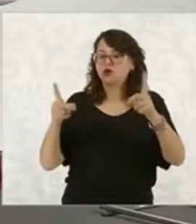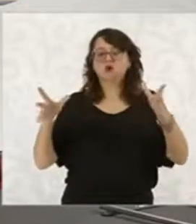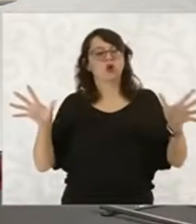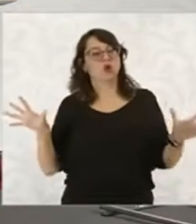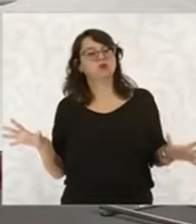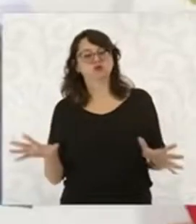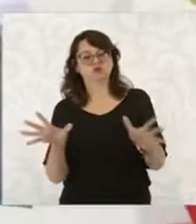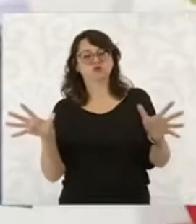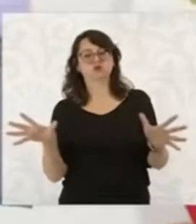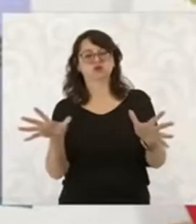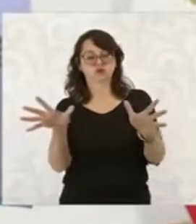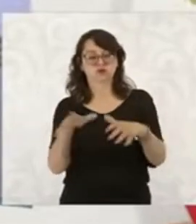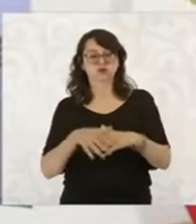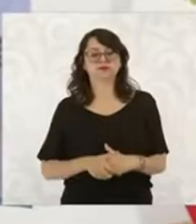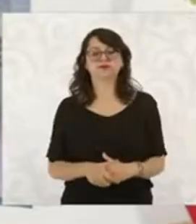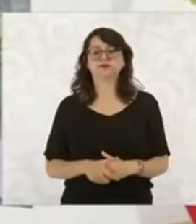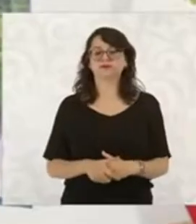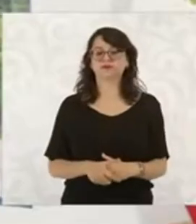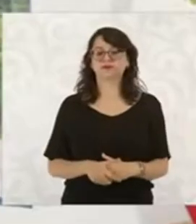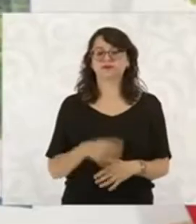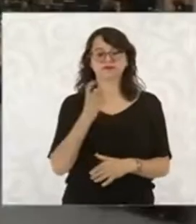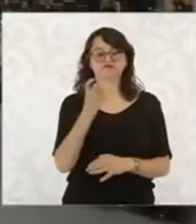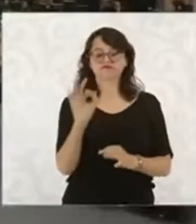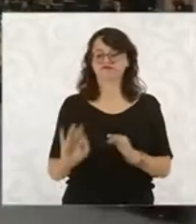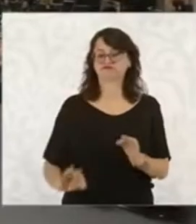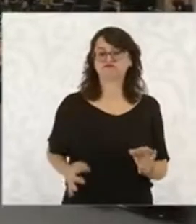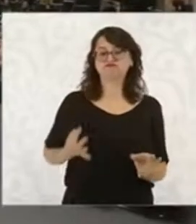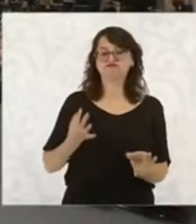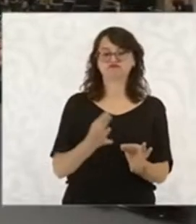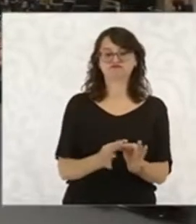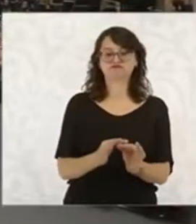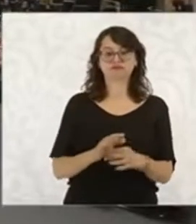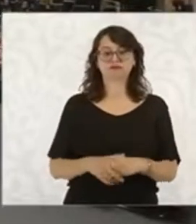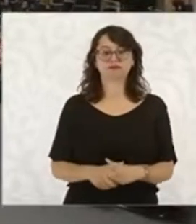insisto, donde se ubicará la presa. Es cuanto.